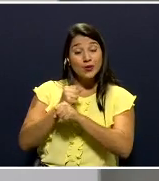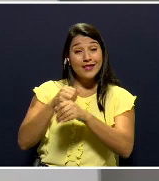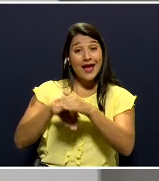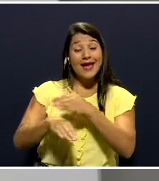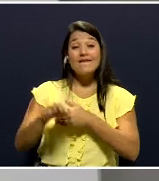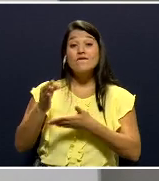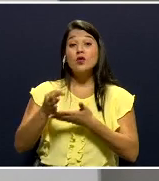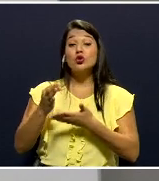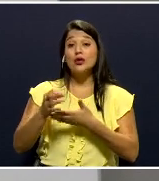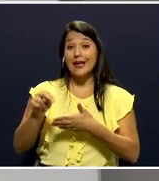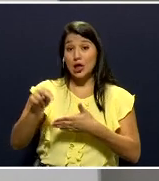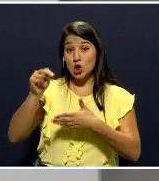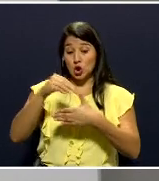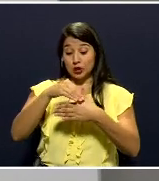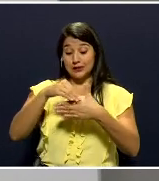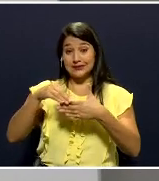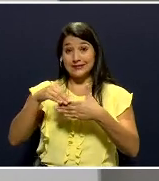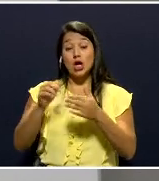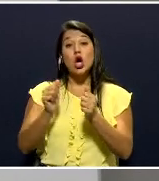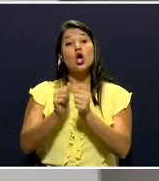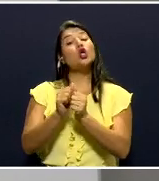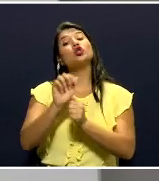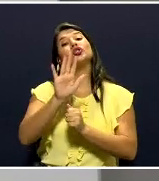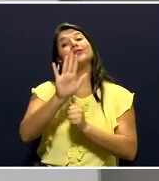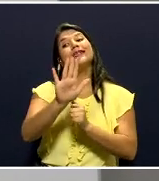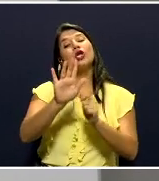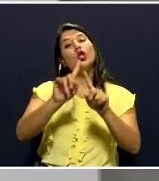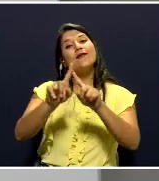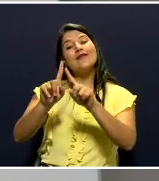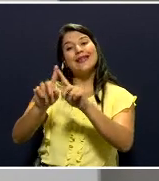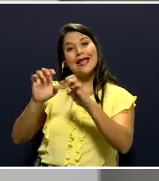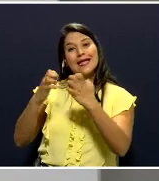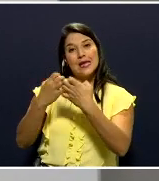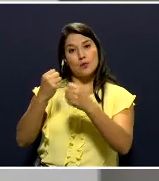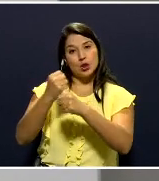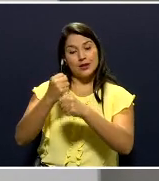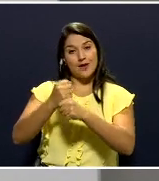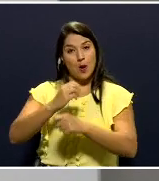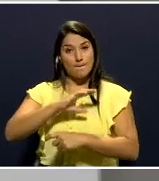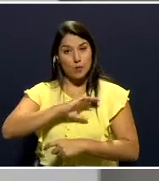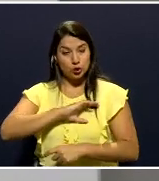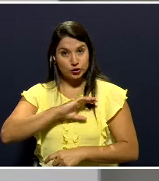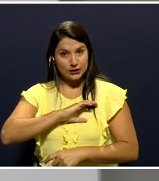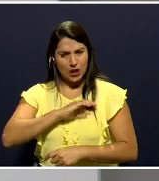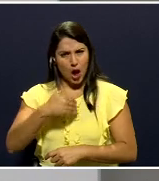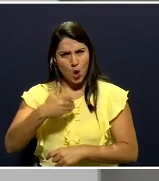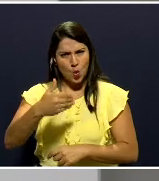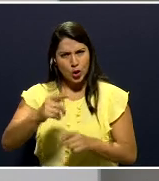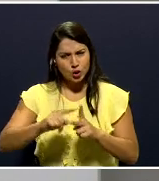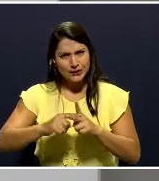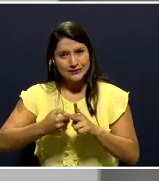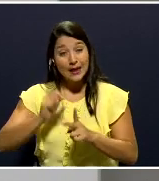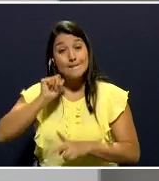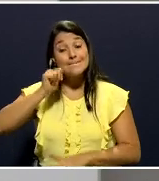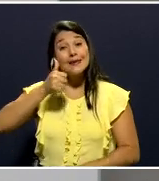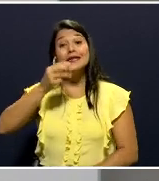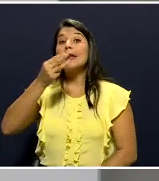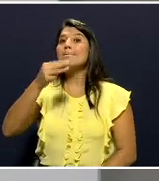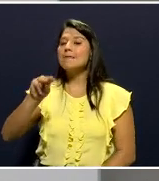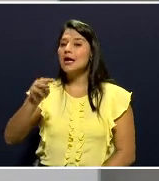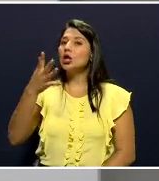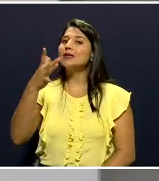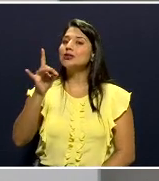de 5 distintos cuerpos policiales. La medida iniciará a partir de mañana,